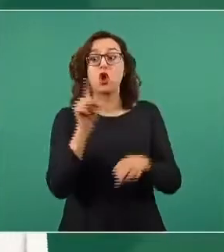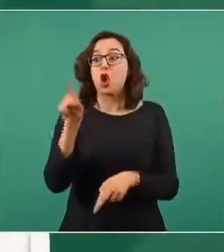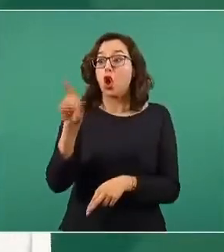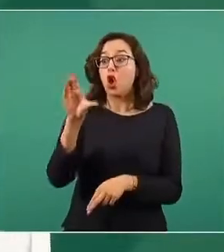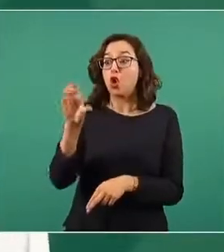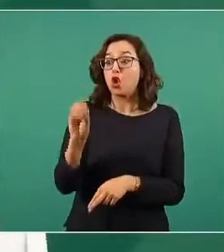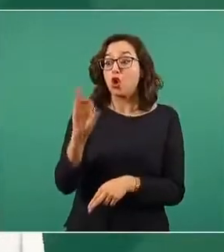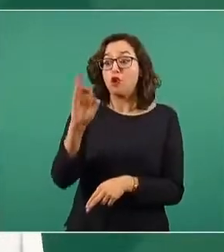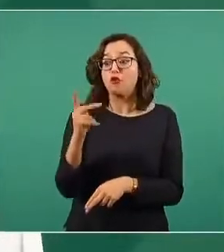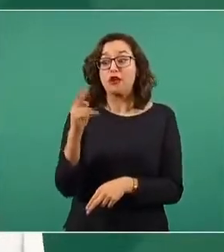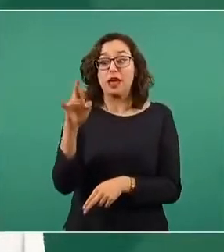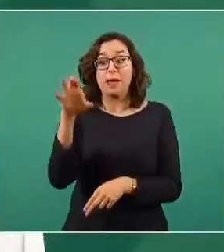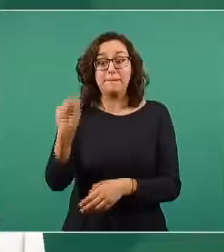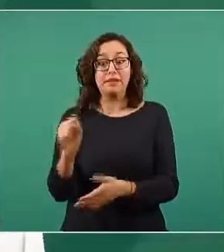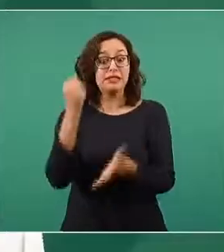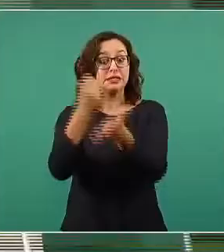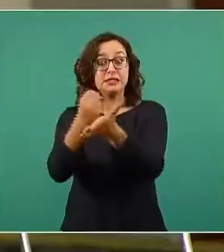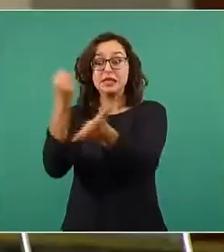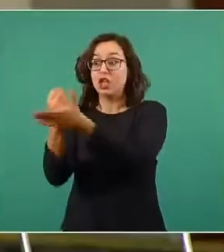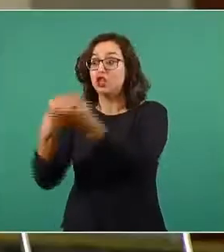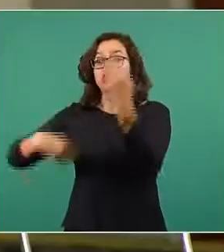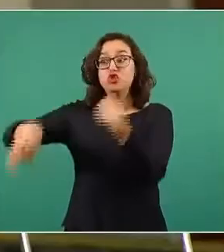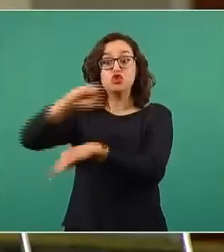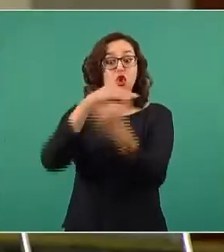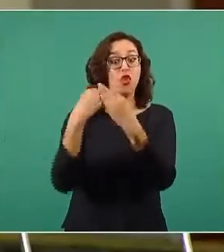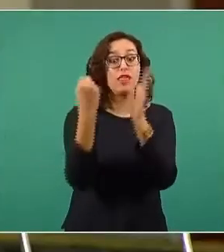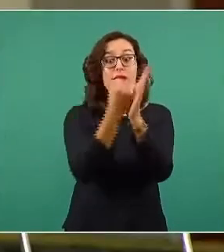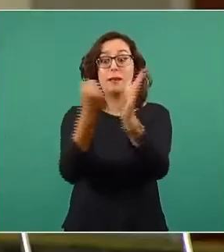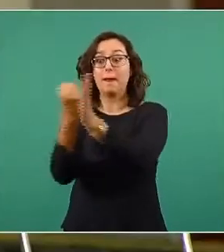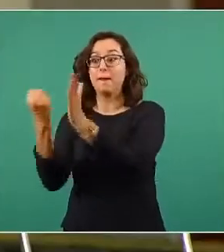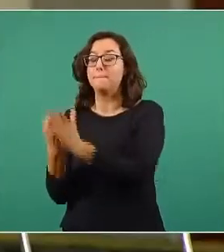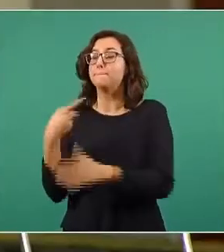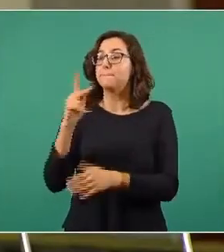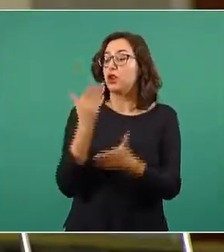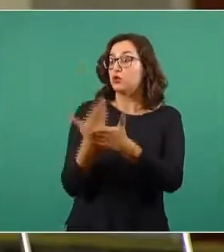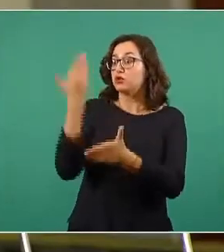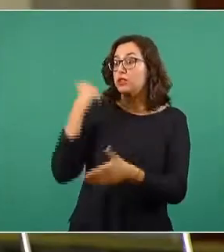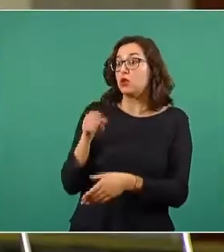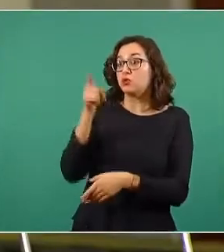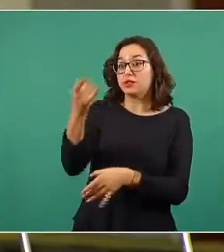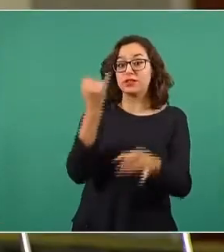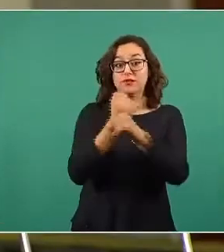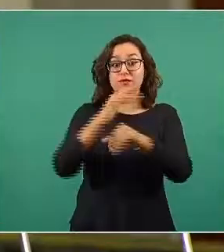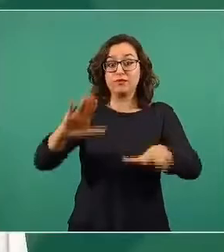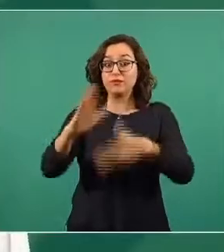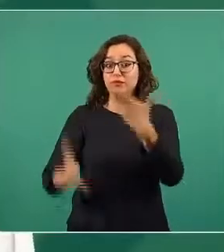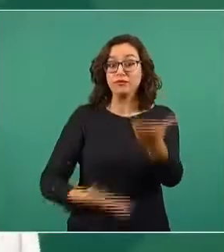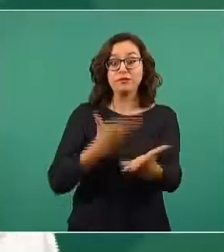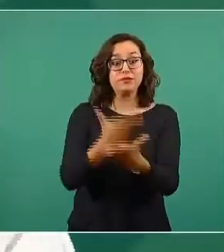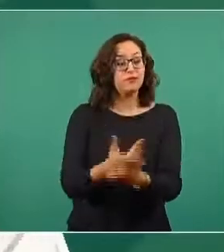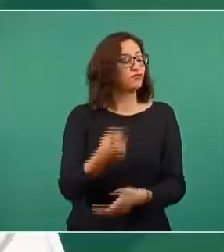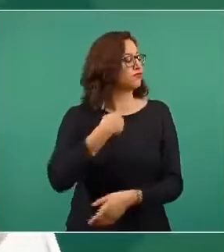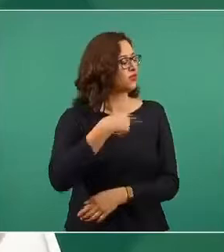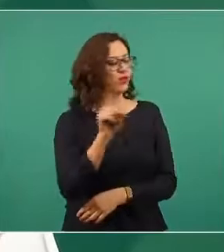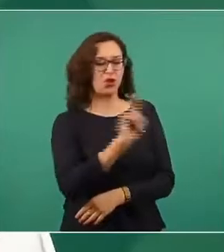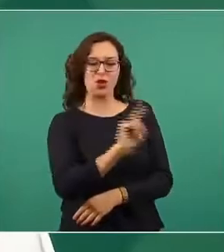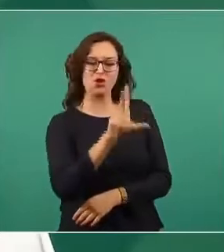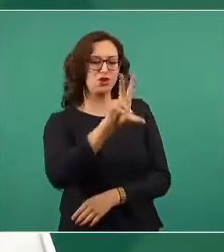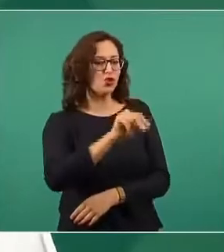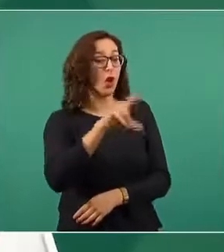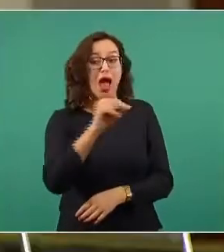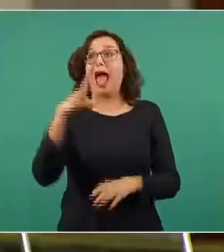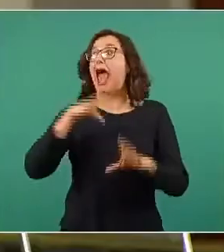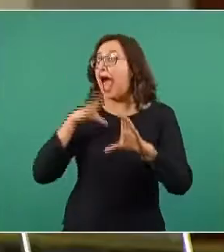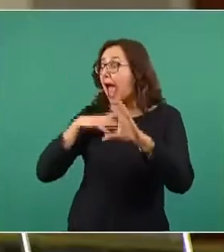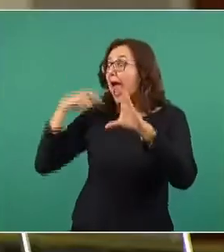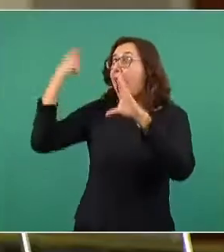esa vacuna… Sí, las pero quien otras 4 presentó esos vacunas… datos a la Academia Nacional de Medicina de México fue usted, doctor. No, Penilei. Usted lo presentó. Hay un